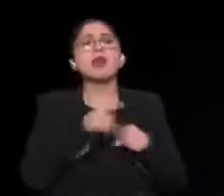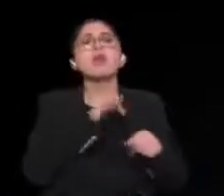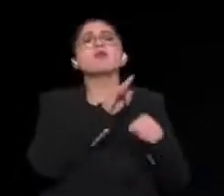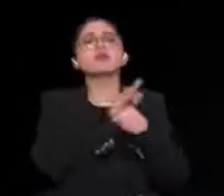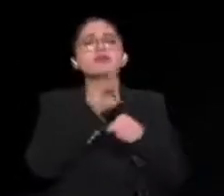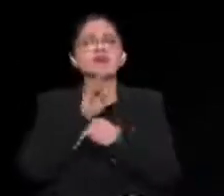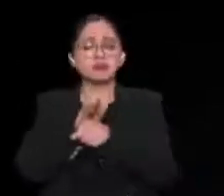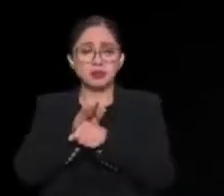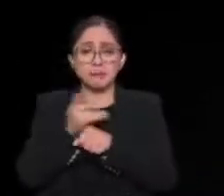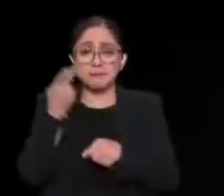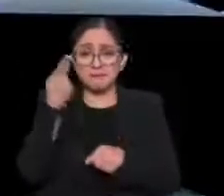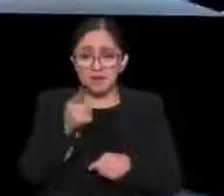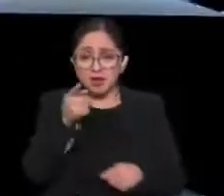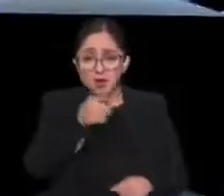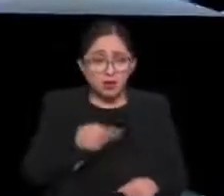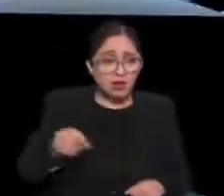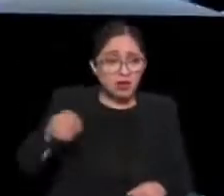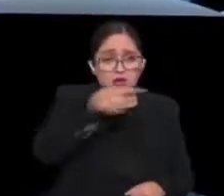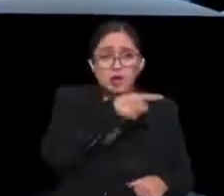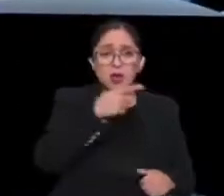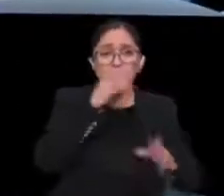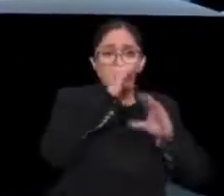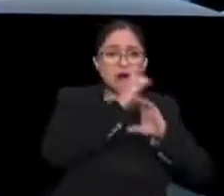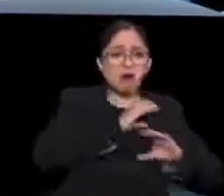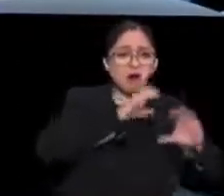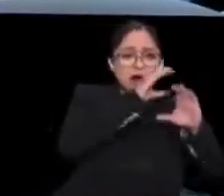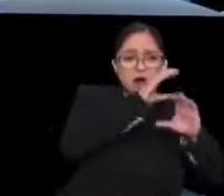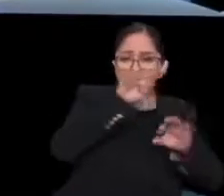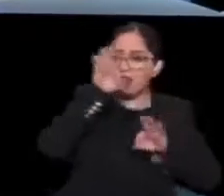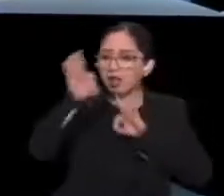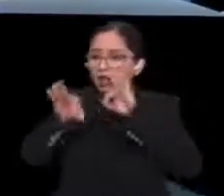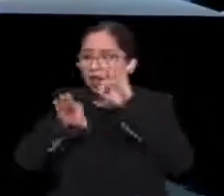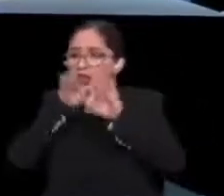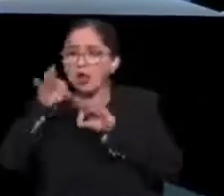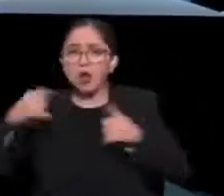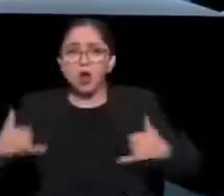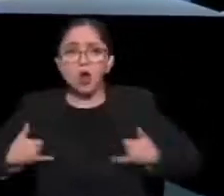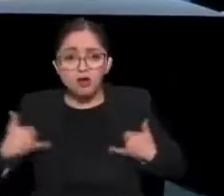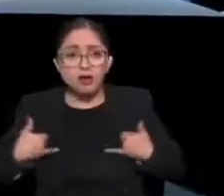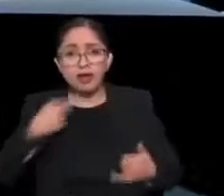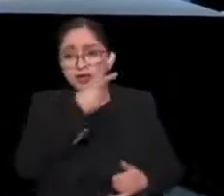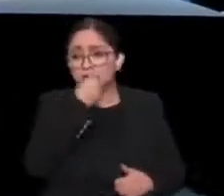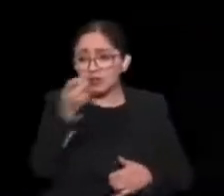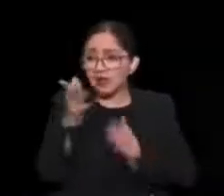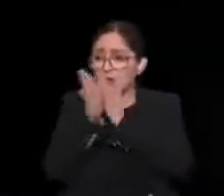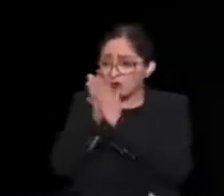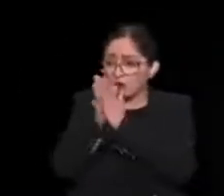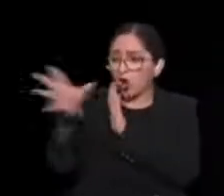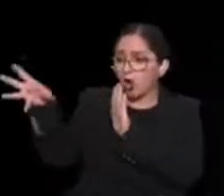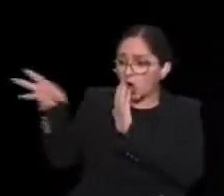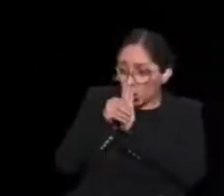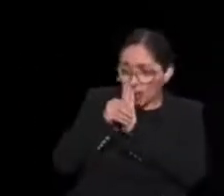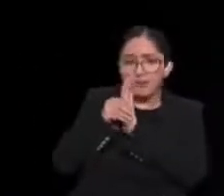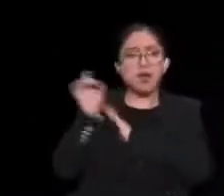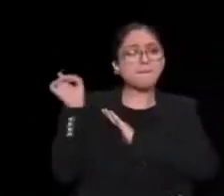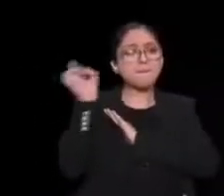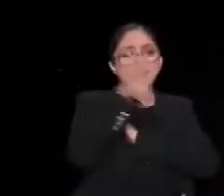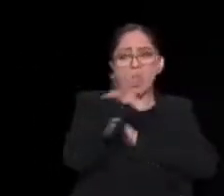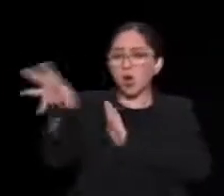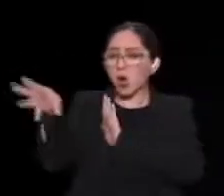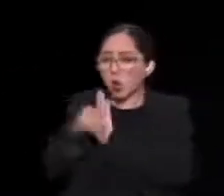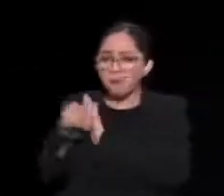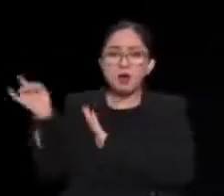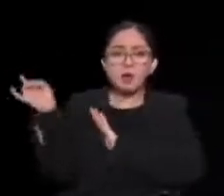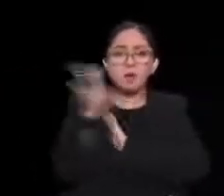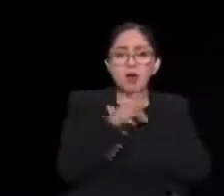problema es que manipulan un montón de adolescentes, que los adolescentes le dicen copien y peguen tal mensaje, y están copiando y pegando el mismo mensaje miles y miles